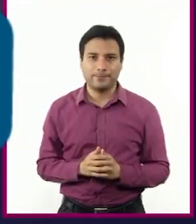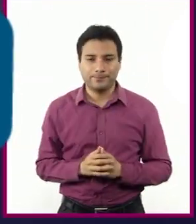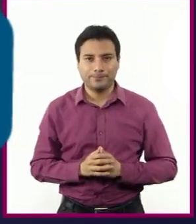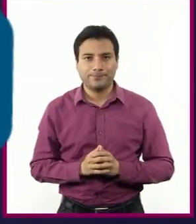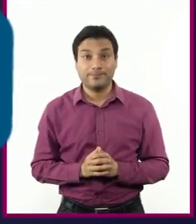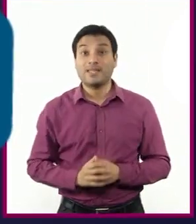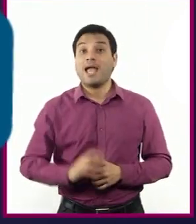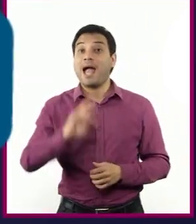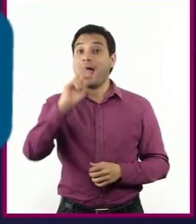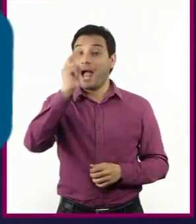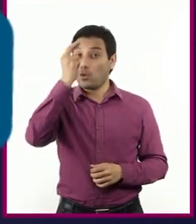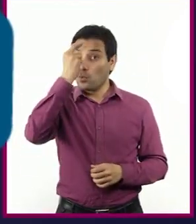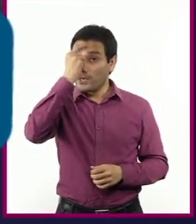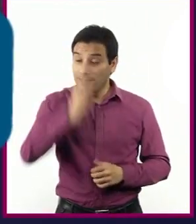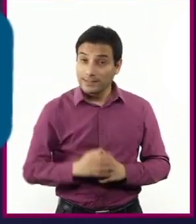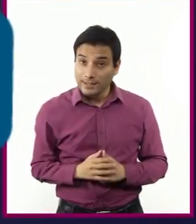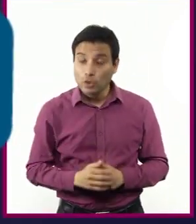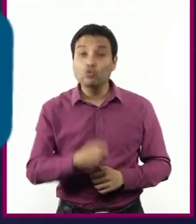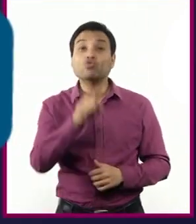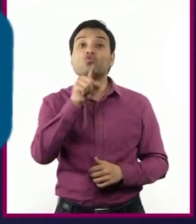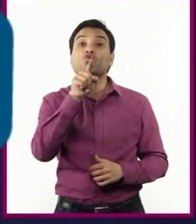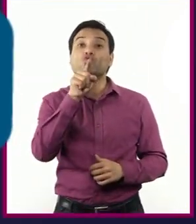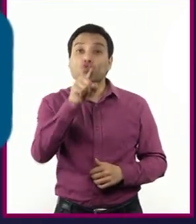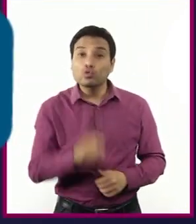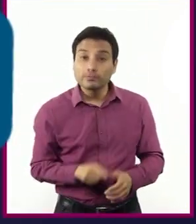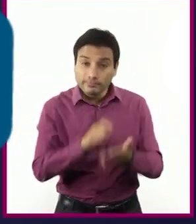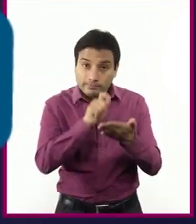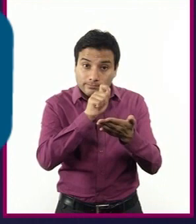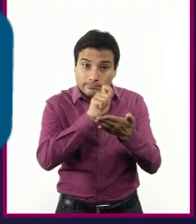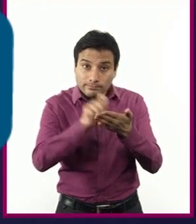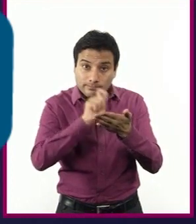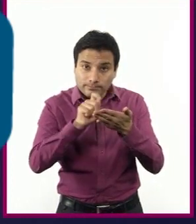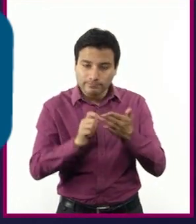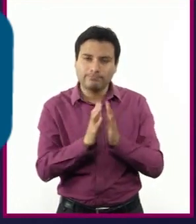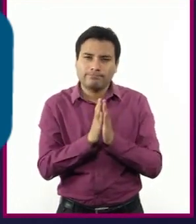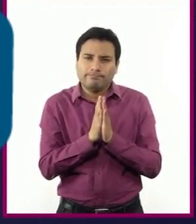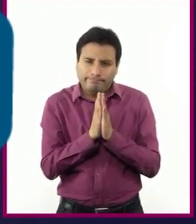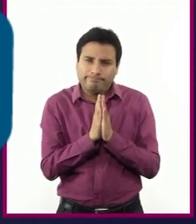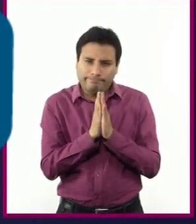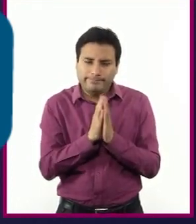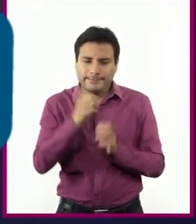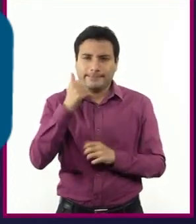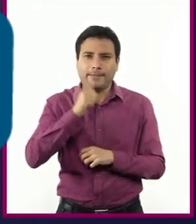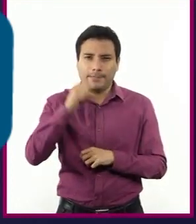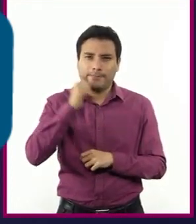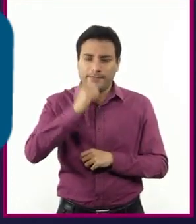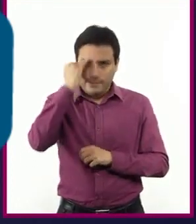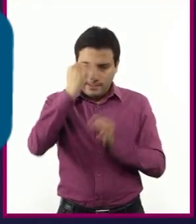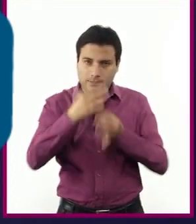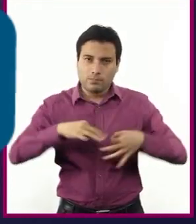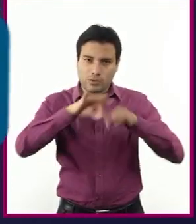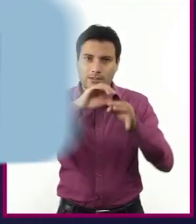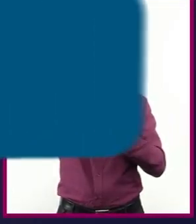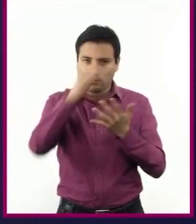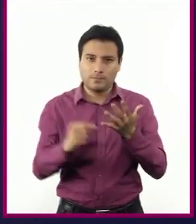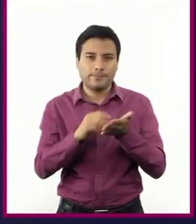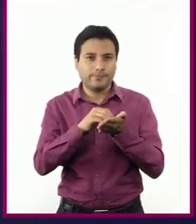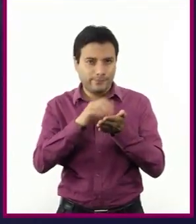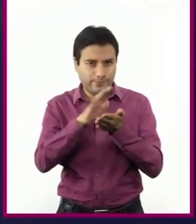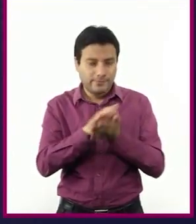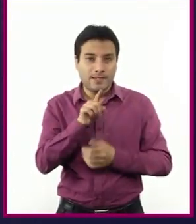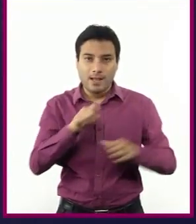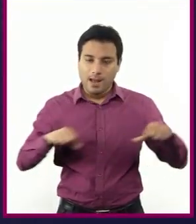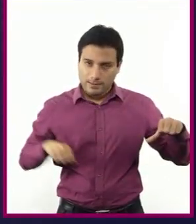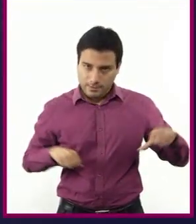Queremos recordarles que elaboren sus notas considerando las ideas más importantes del tema del día de hoy. Resuelvan el reto